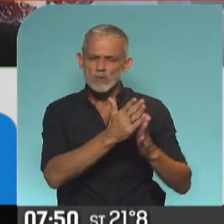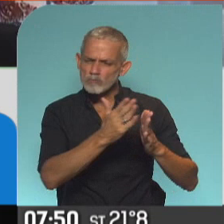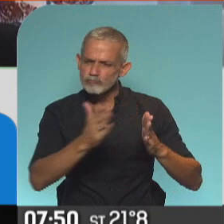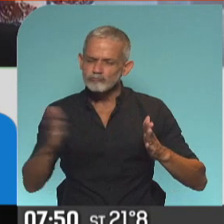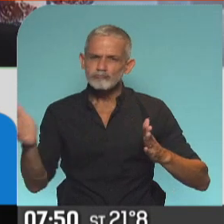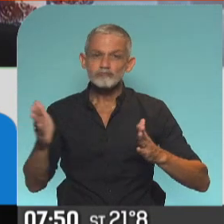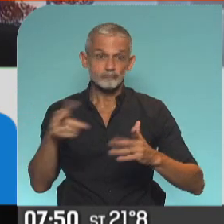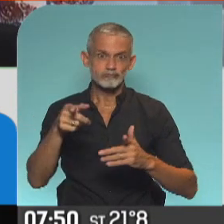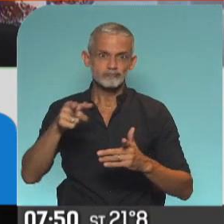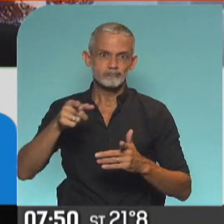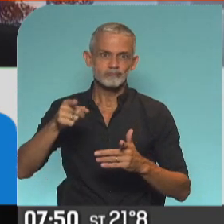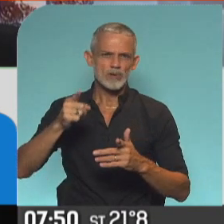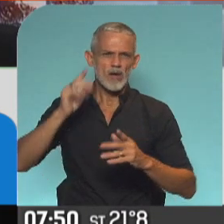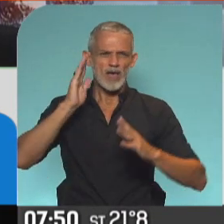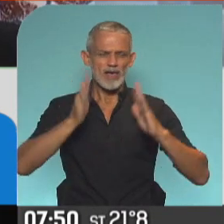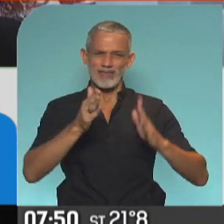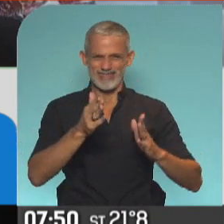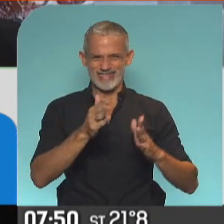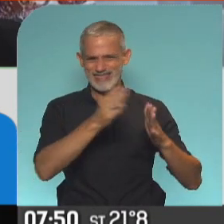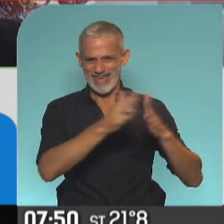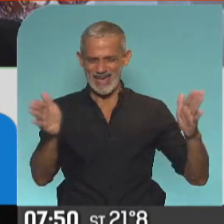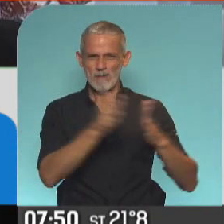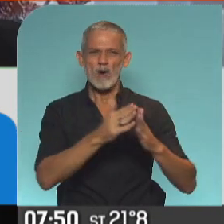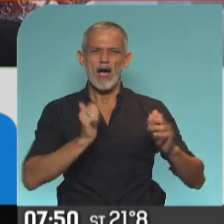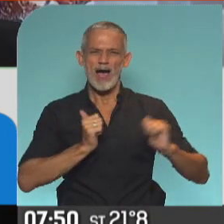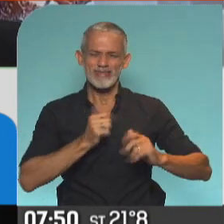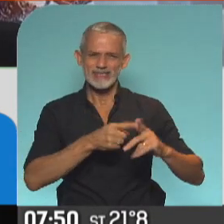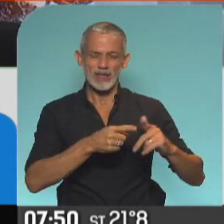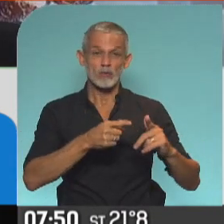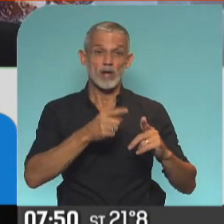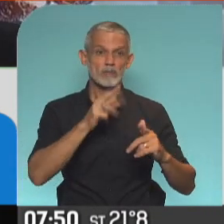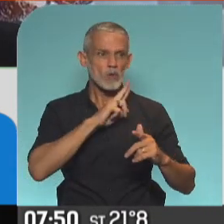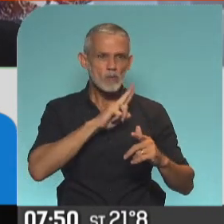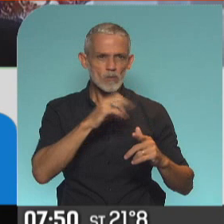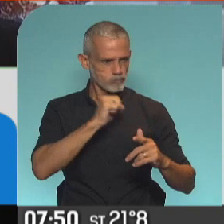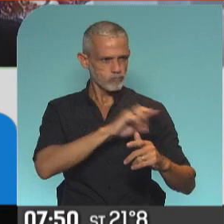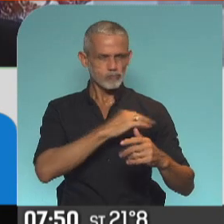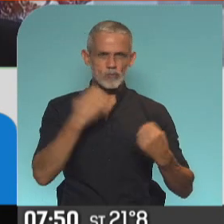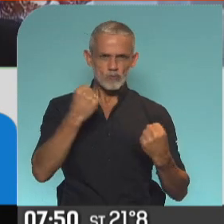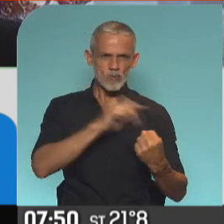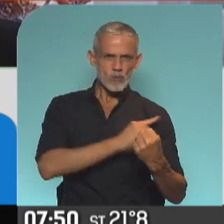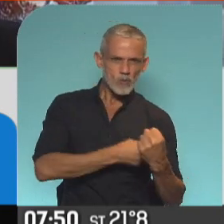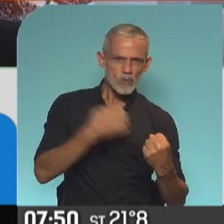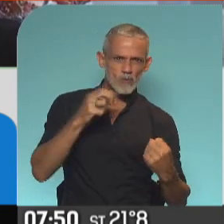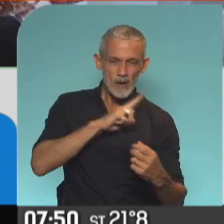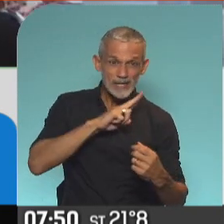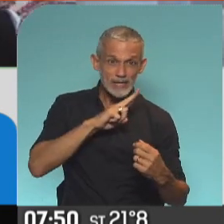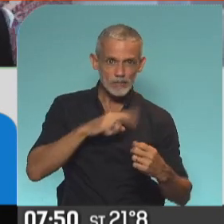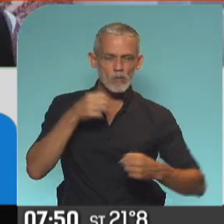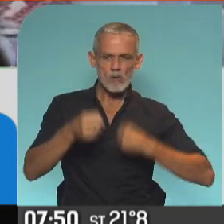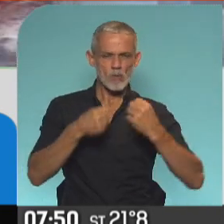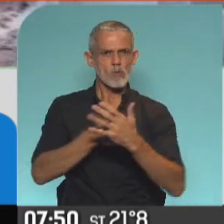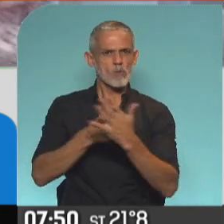extinta la tremenda dictadura, todos los feminismos renacieron, hubo un reverbero notable de